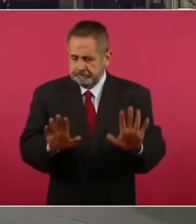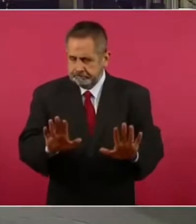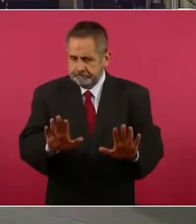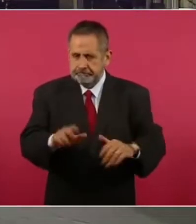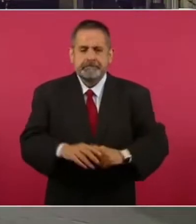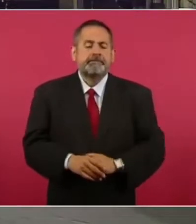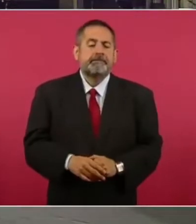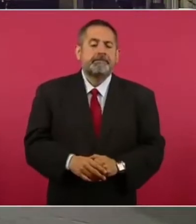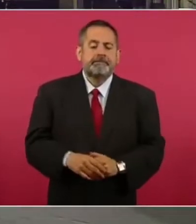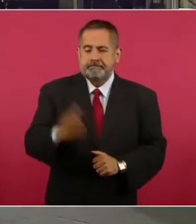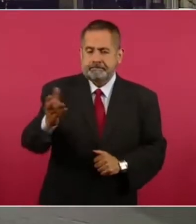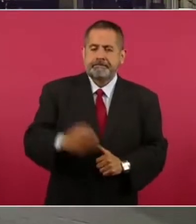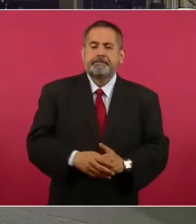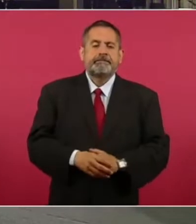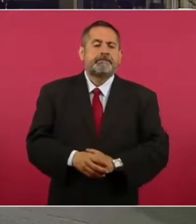Adelante.